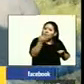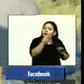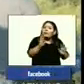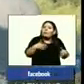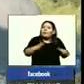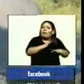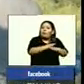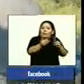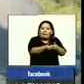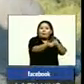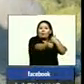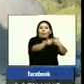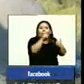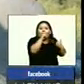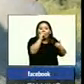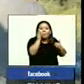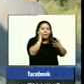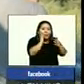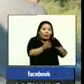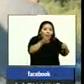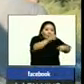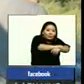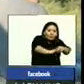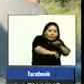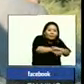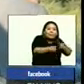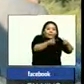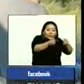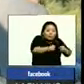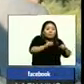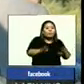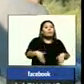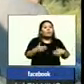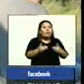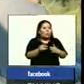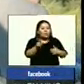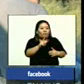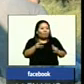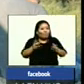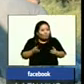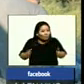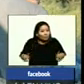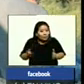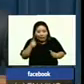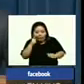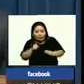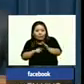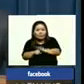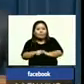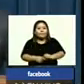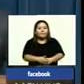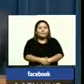evitar separarlos de sus familiares al ser detenidos y también para desincentivar la inmigración con menores.